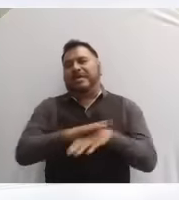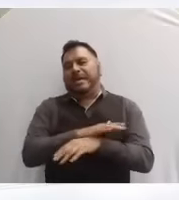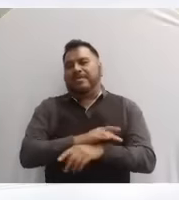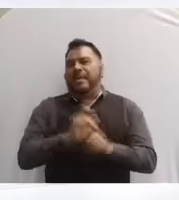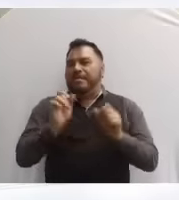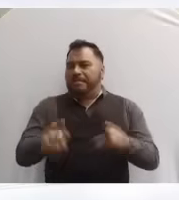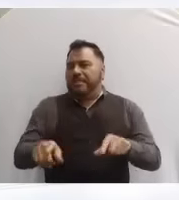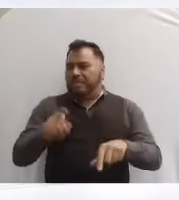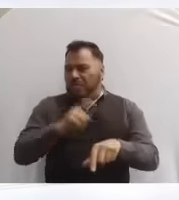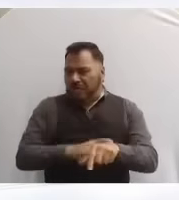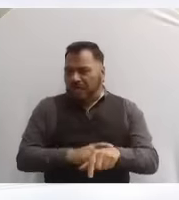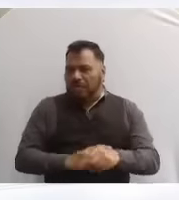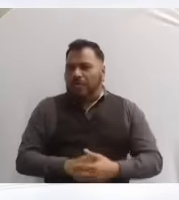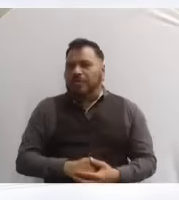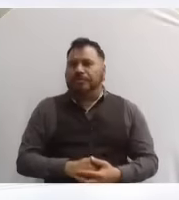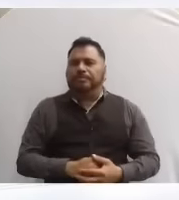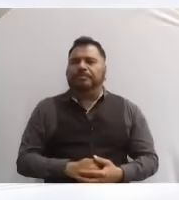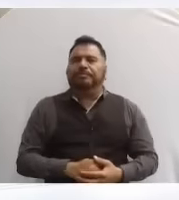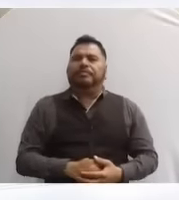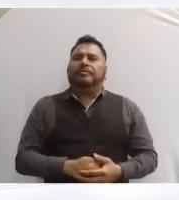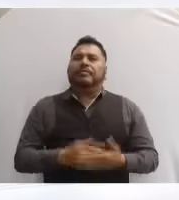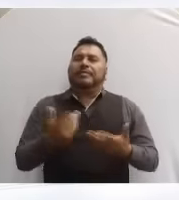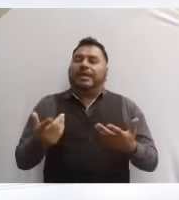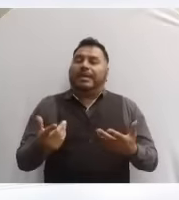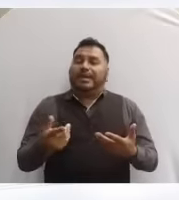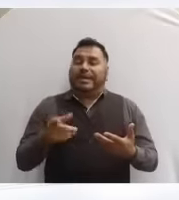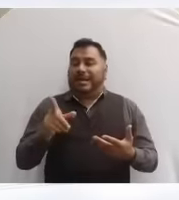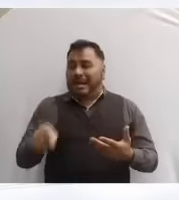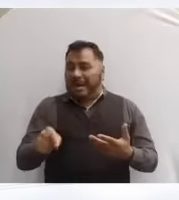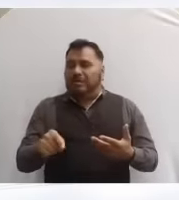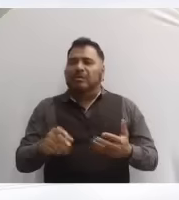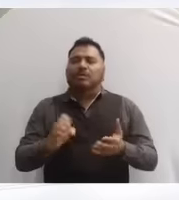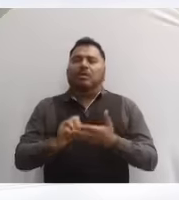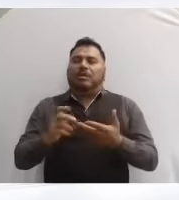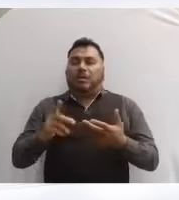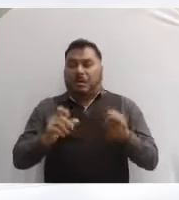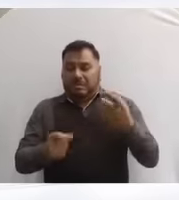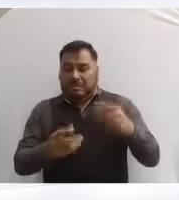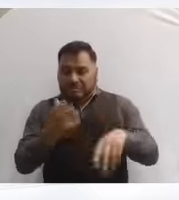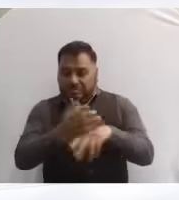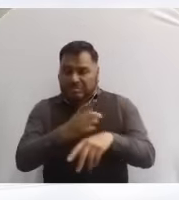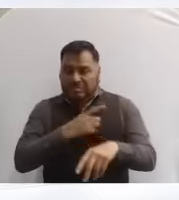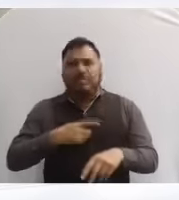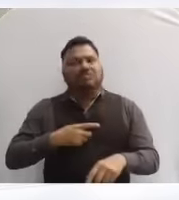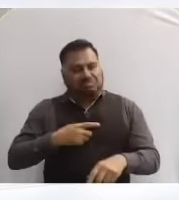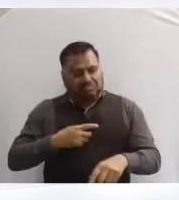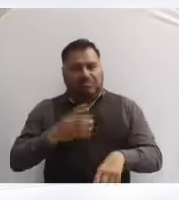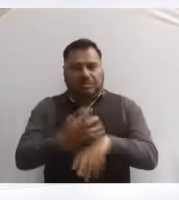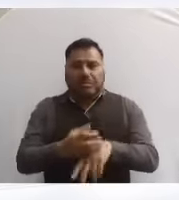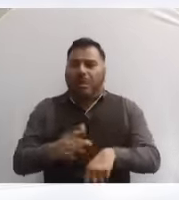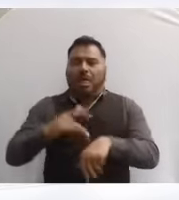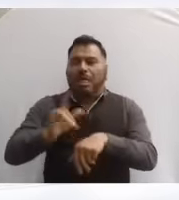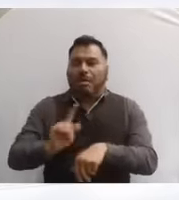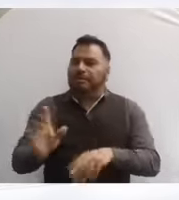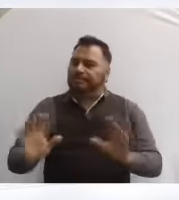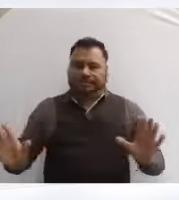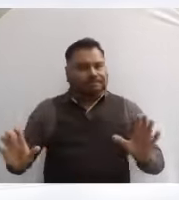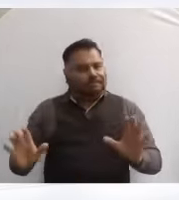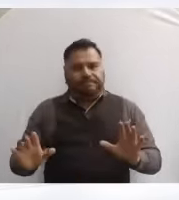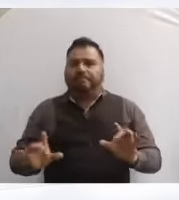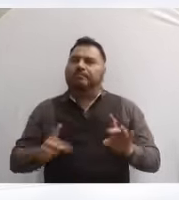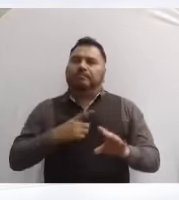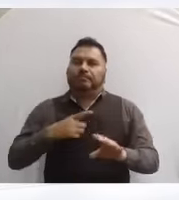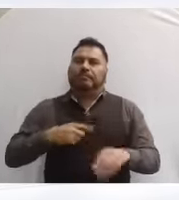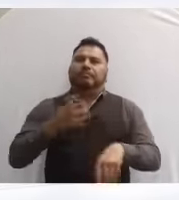mismo tiempo, cero impunidad, porque ese es nuestro proyecto, también el del presidente.